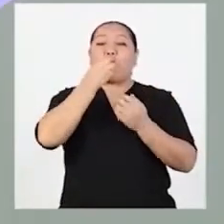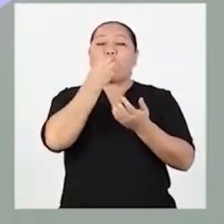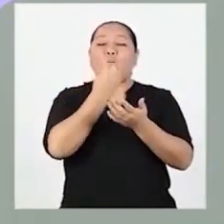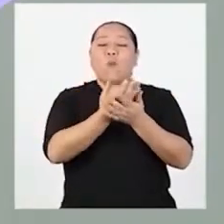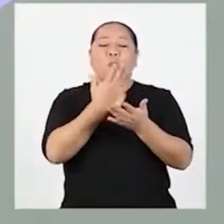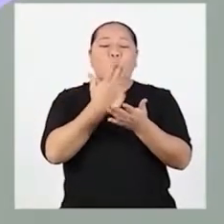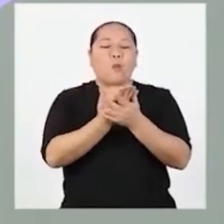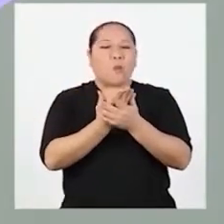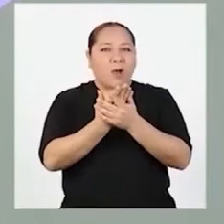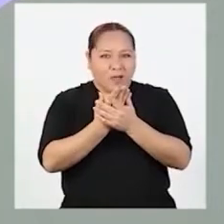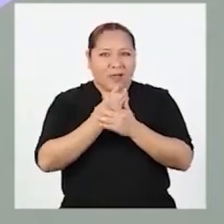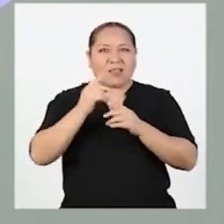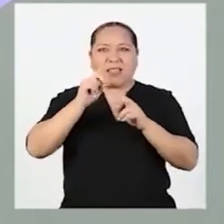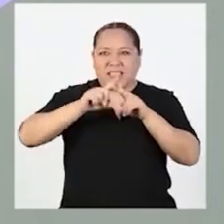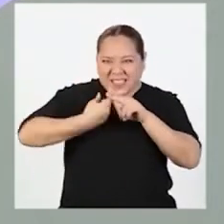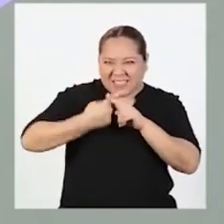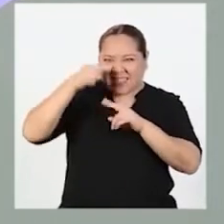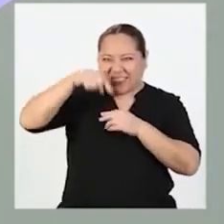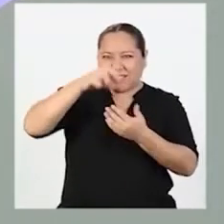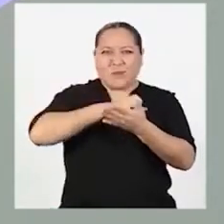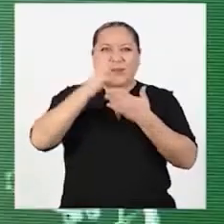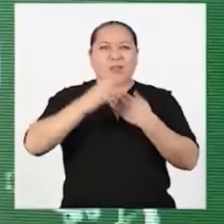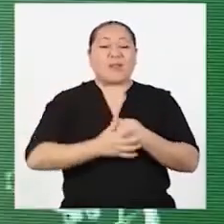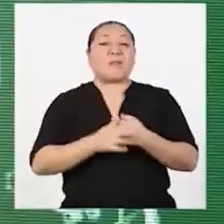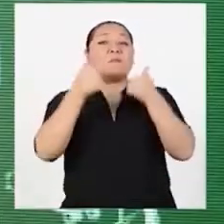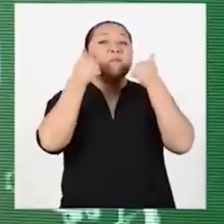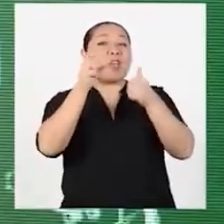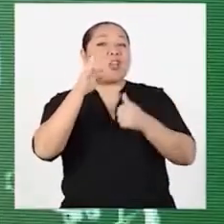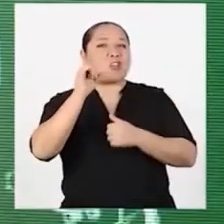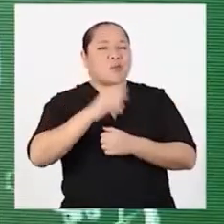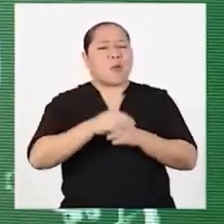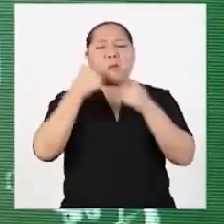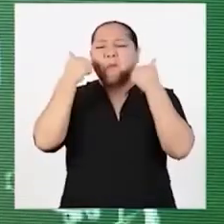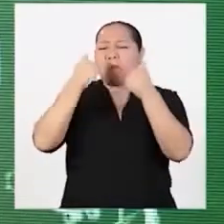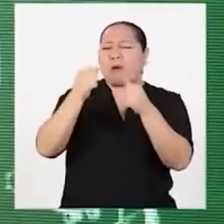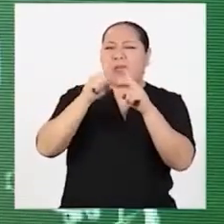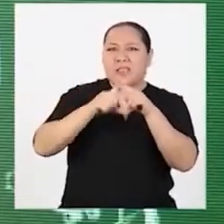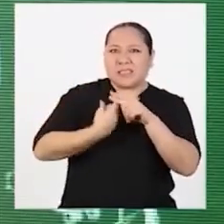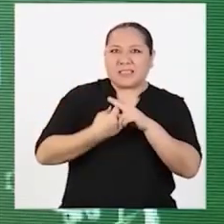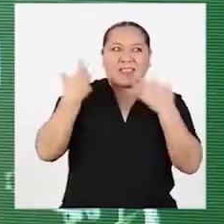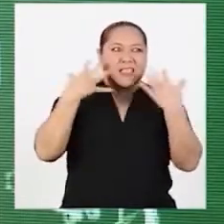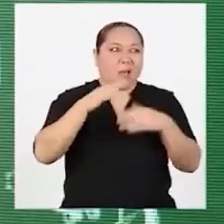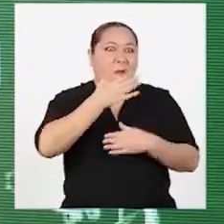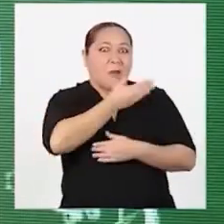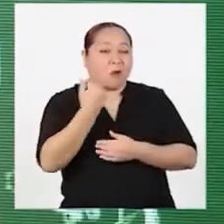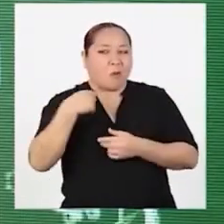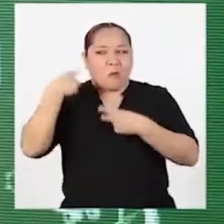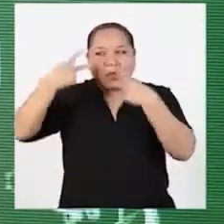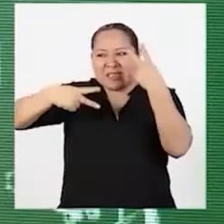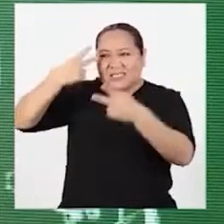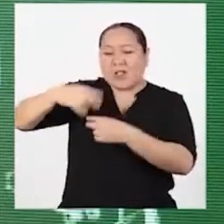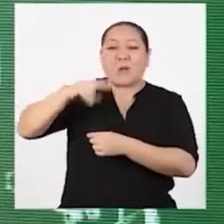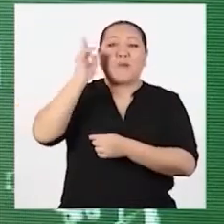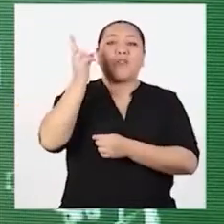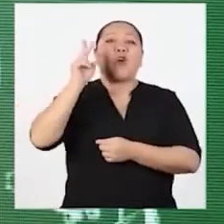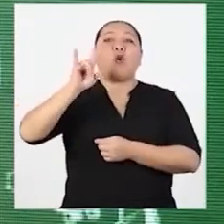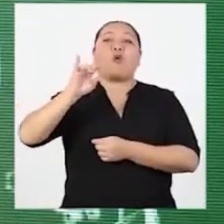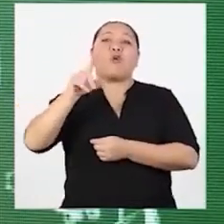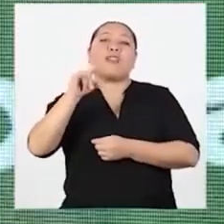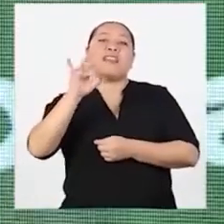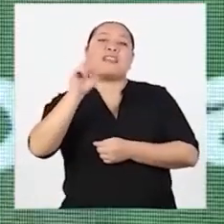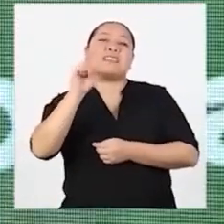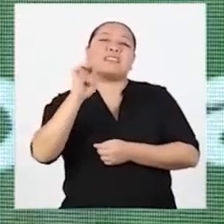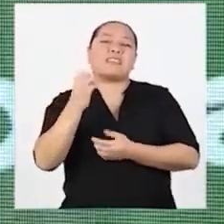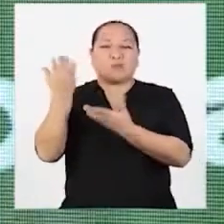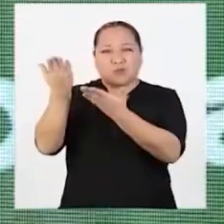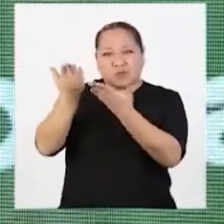Hemos empezado con un buen pie este programa, Mario. Así es, Romina. Qué buen comienzo. Y se pondrá mejor ya que tendremos la visita del